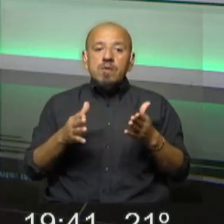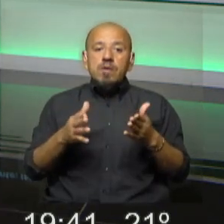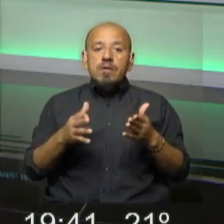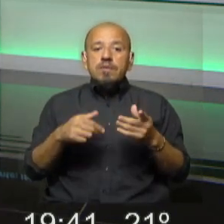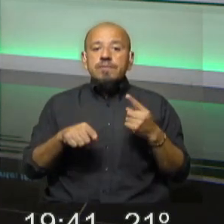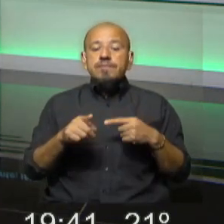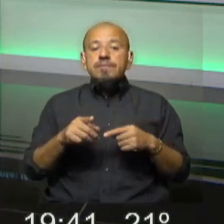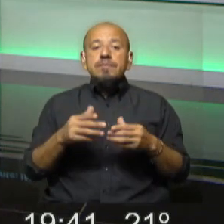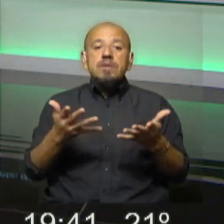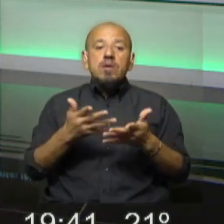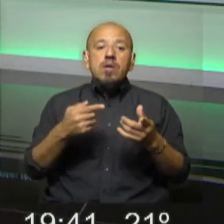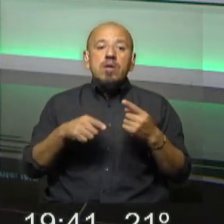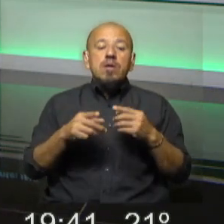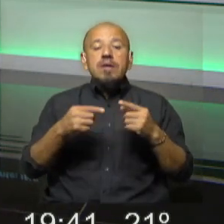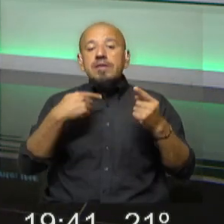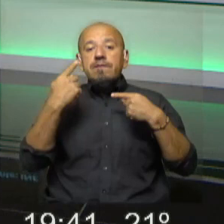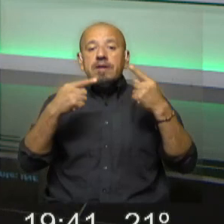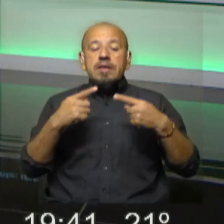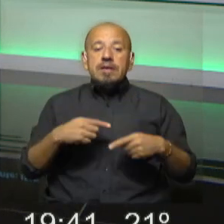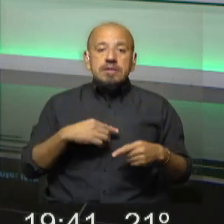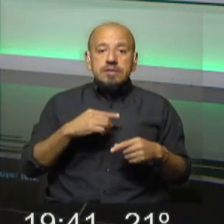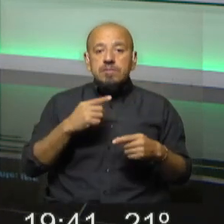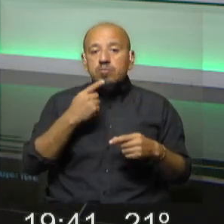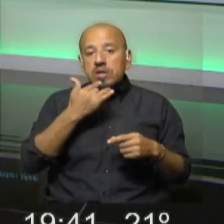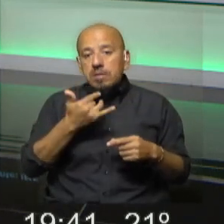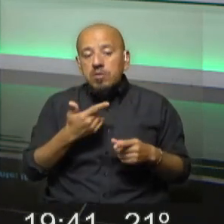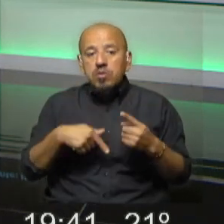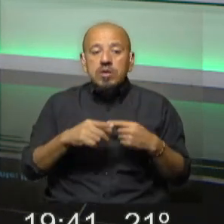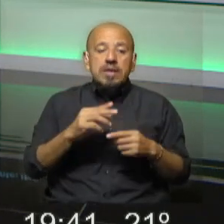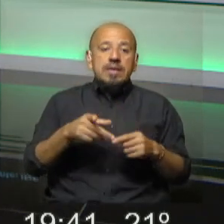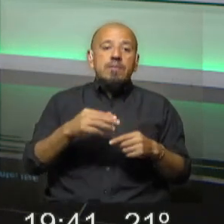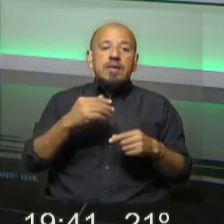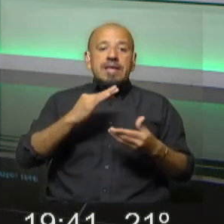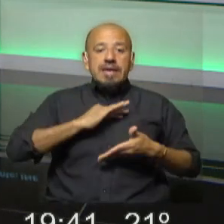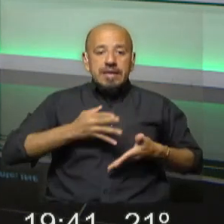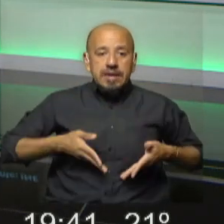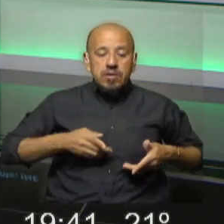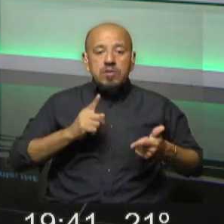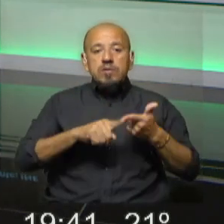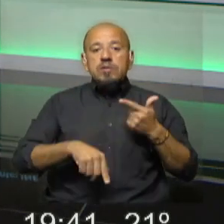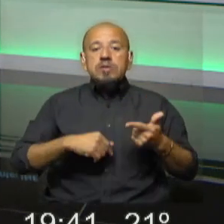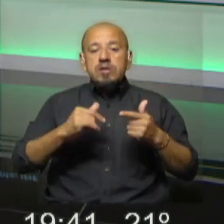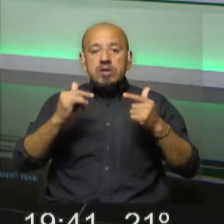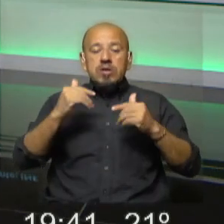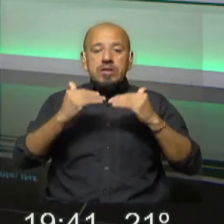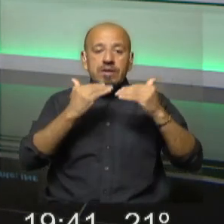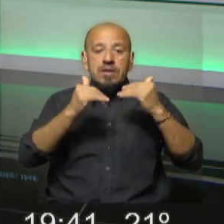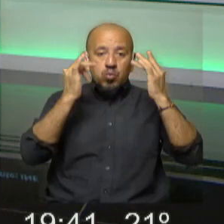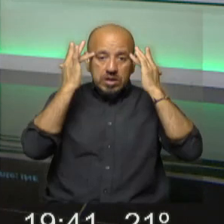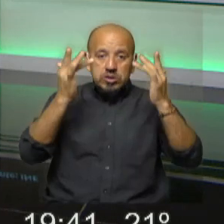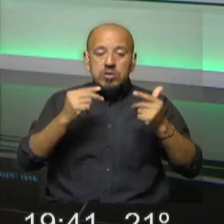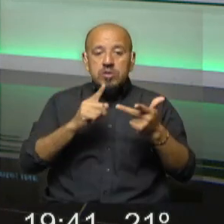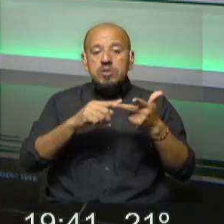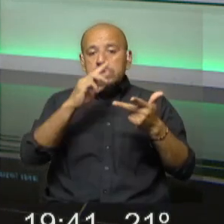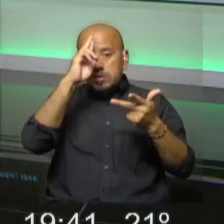restricciones a la hora de analizar según distintos criterios. Tuvimos el criterio del sexo, tuvimos el criterio del nivel educativo, el criterio de la ascendencia y también